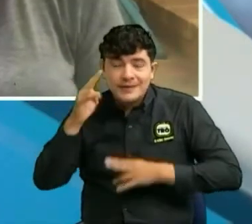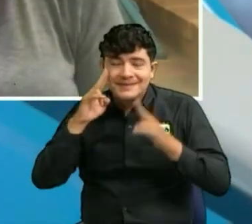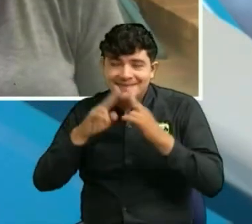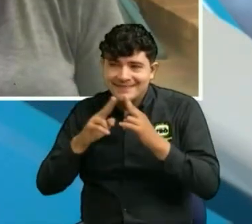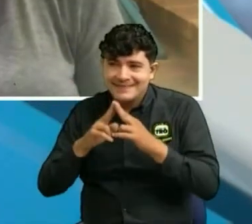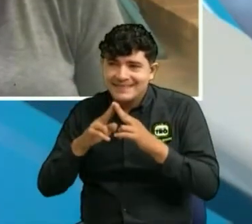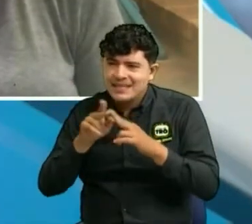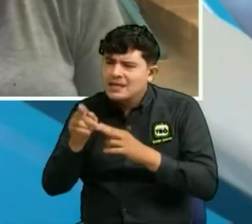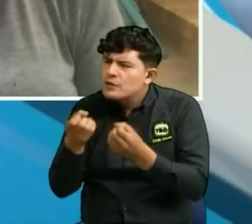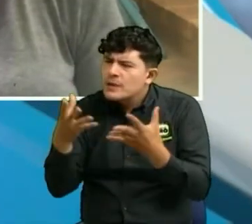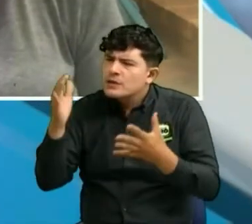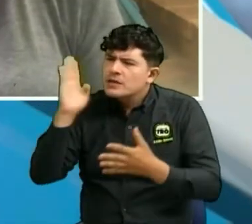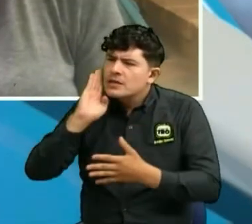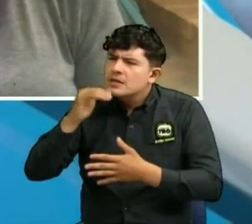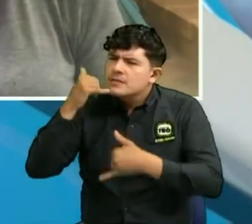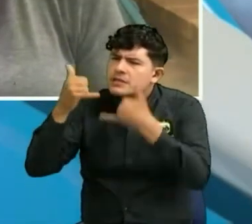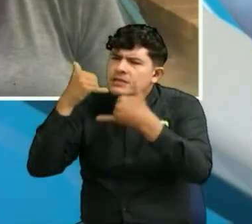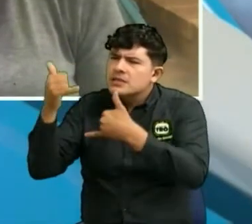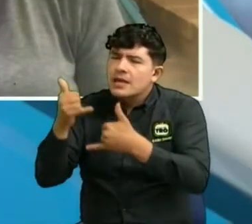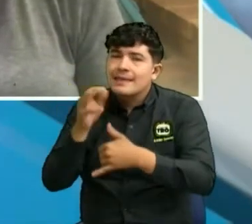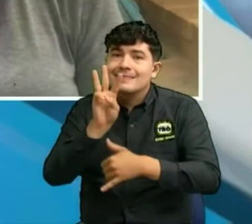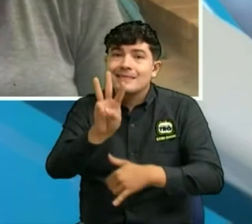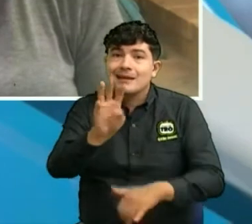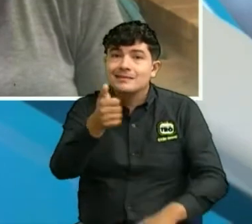jueves de pensiones.